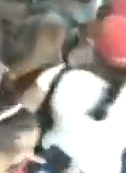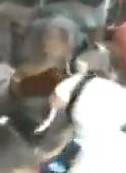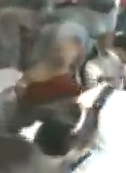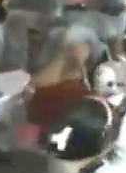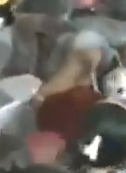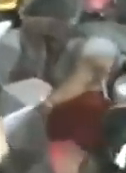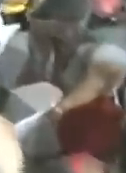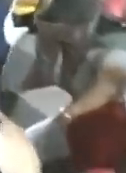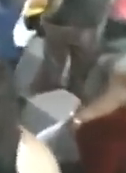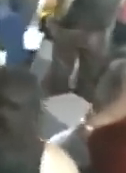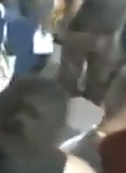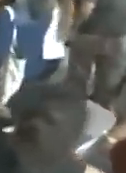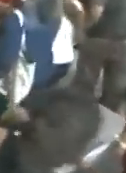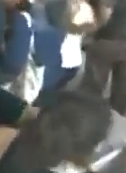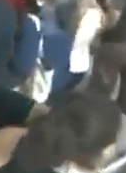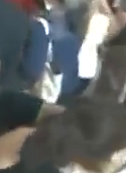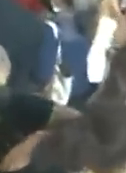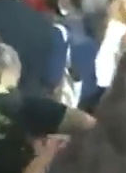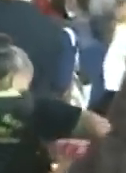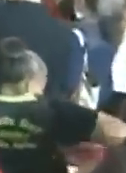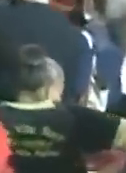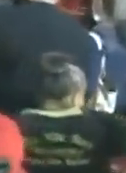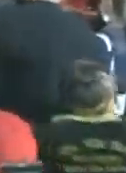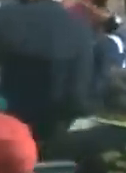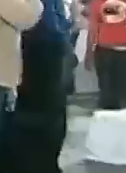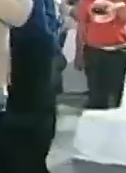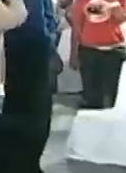importante asamblea del trabajador